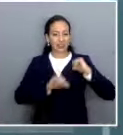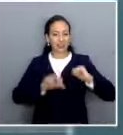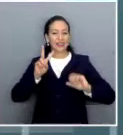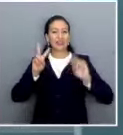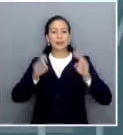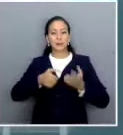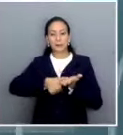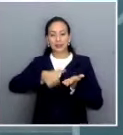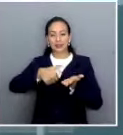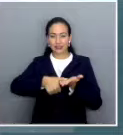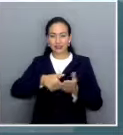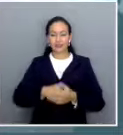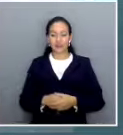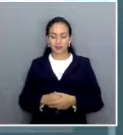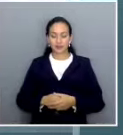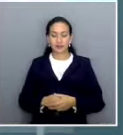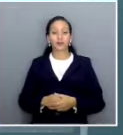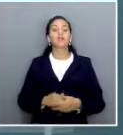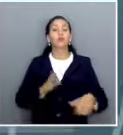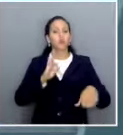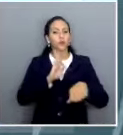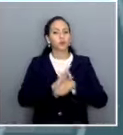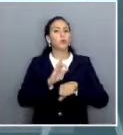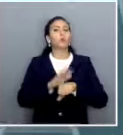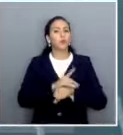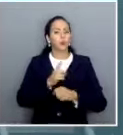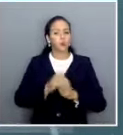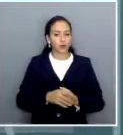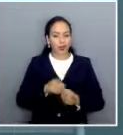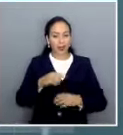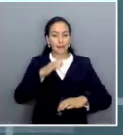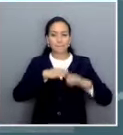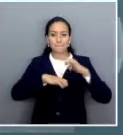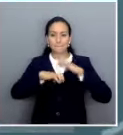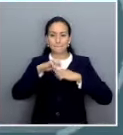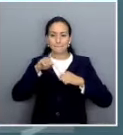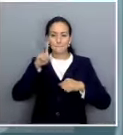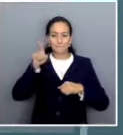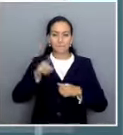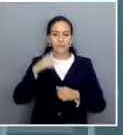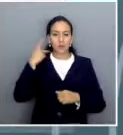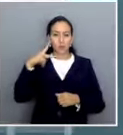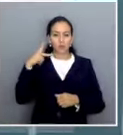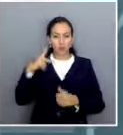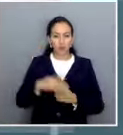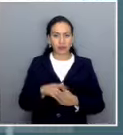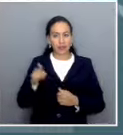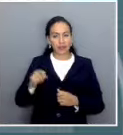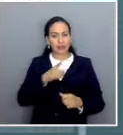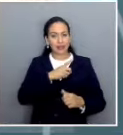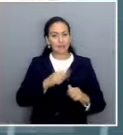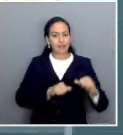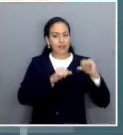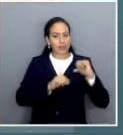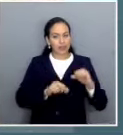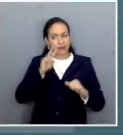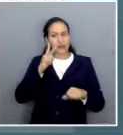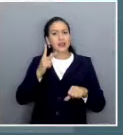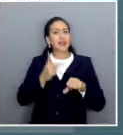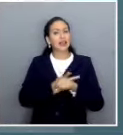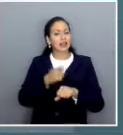negó un amparo promovido por la empresa Agua de Puebla, por lo que tendrá que hacerse cargo del saneamiento de aguas residuales en